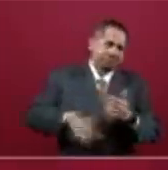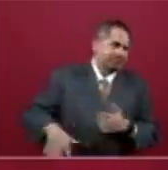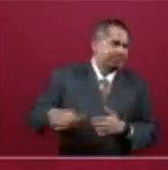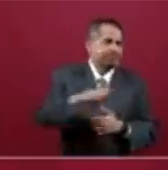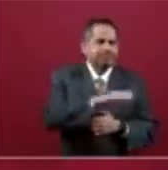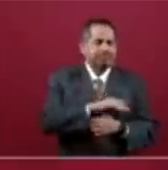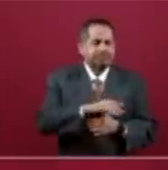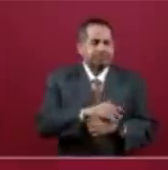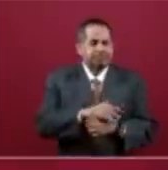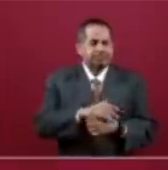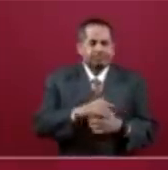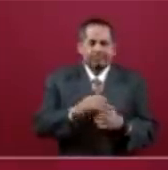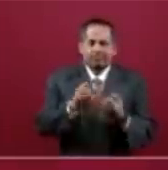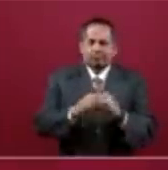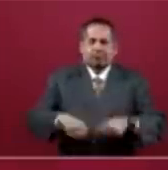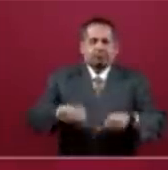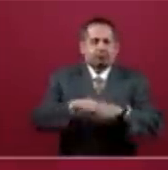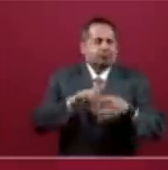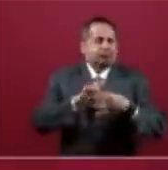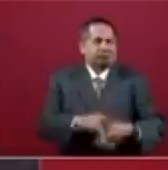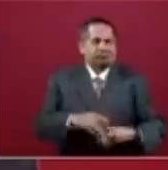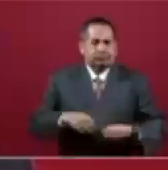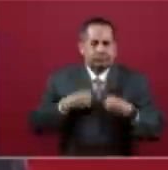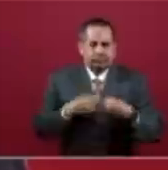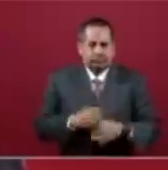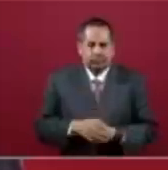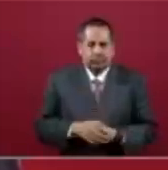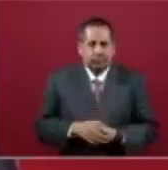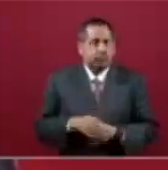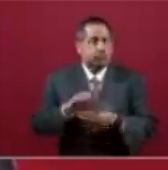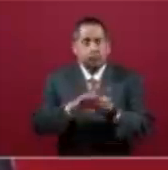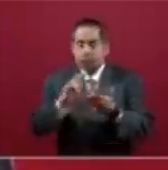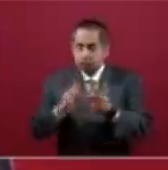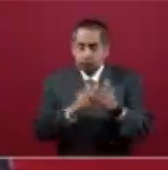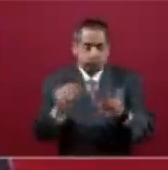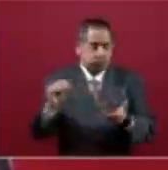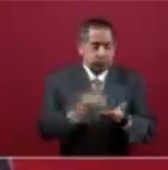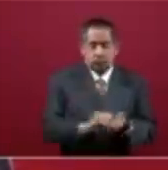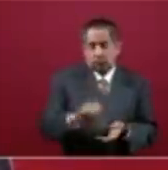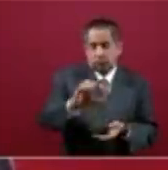Por ejemplo, que regrese el civismo.